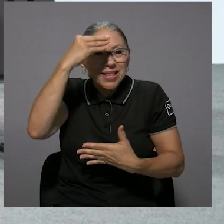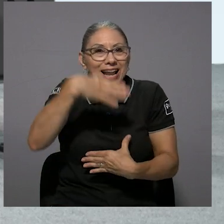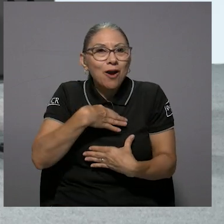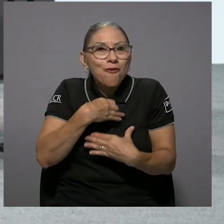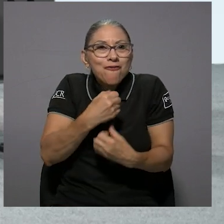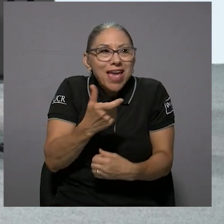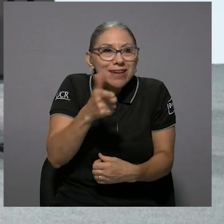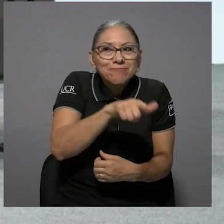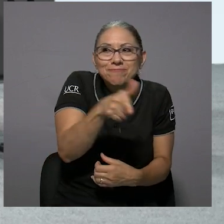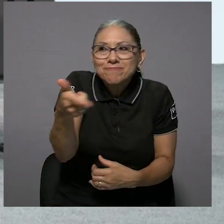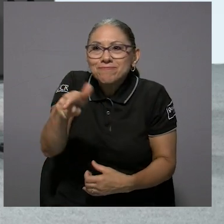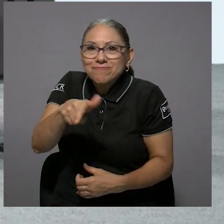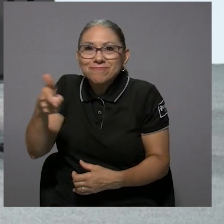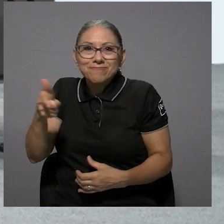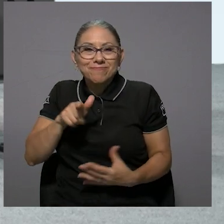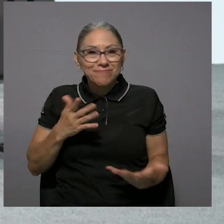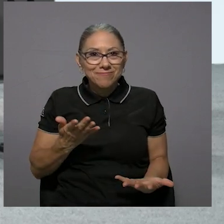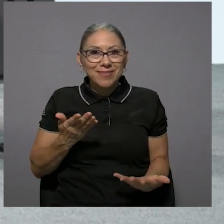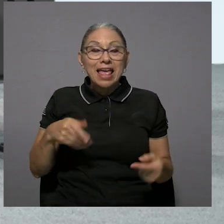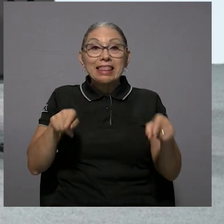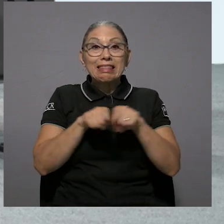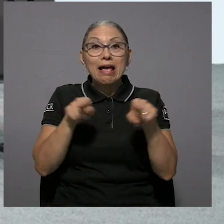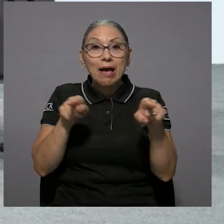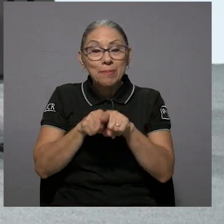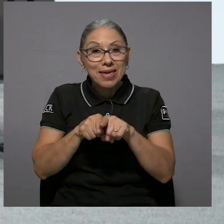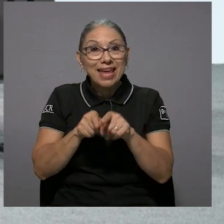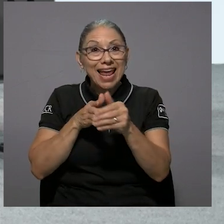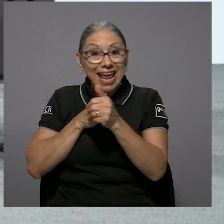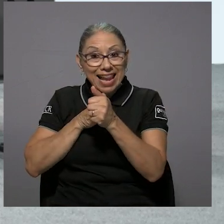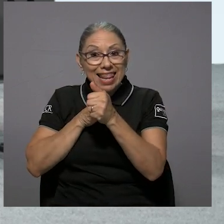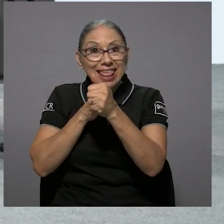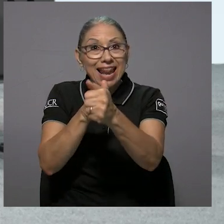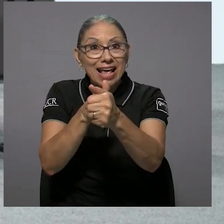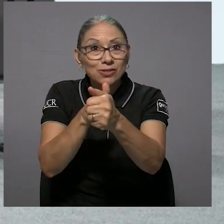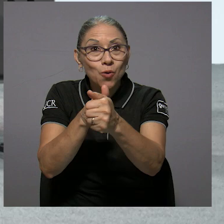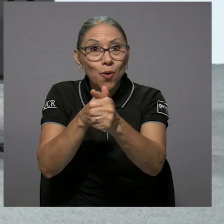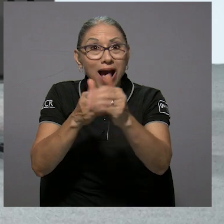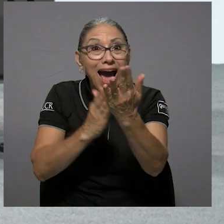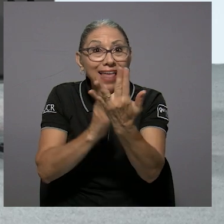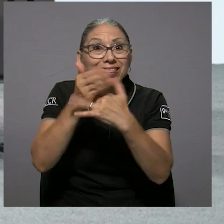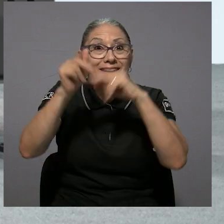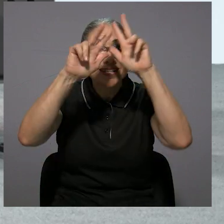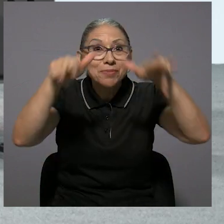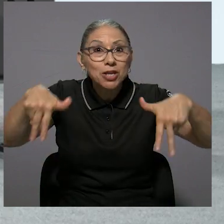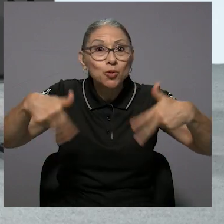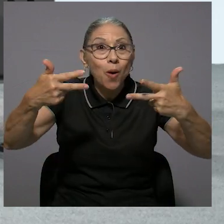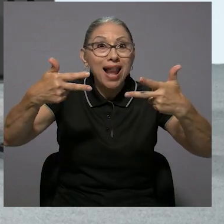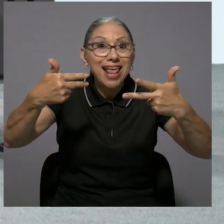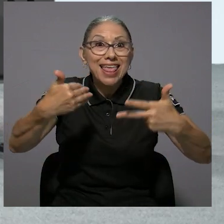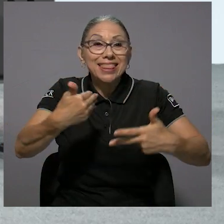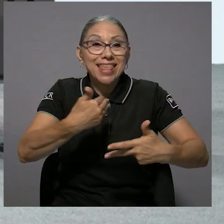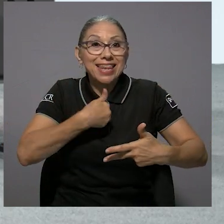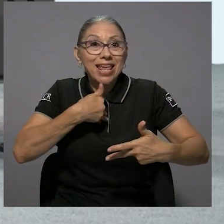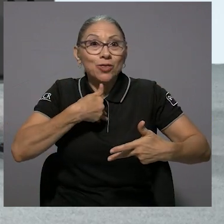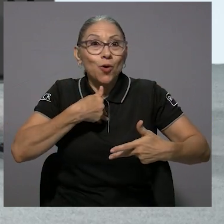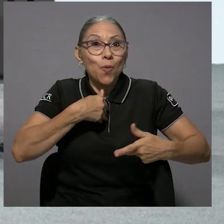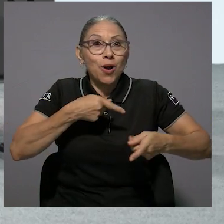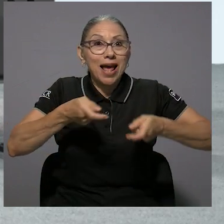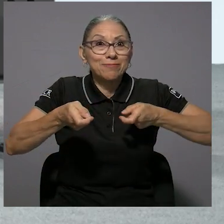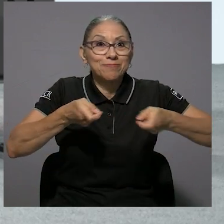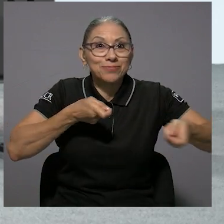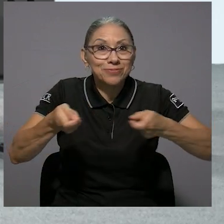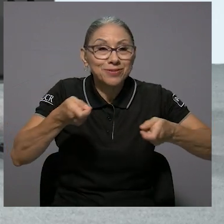el liderazgo de estar llevando la batuta virtualmente, porque estamos en lugares